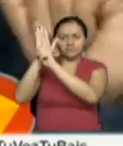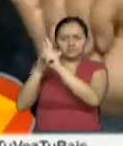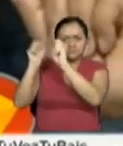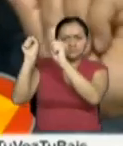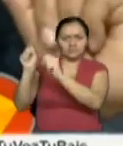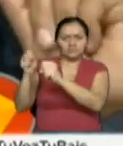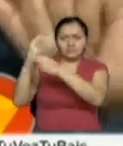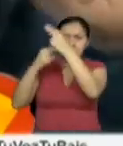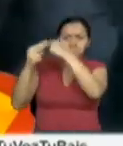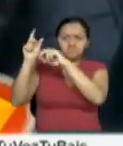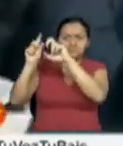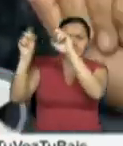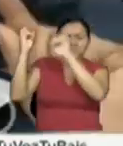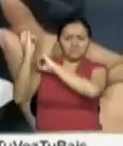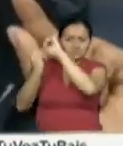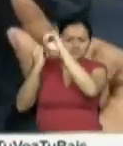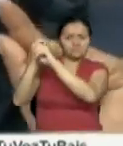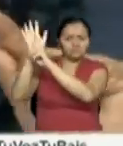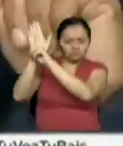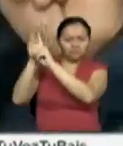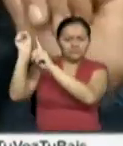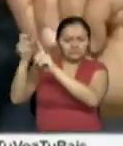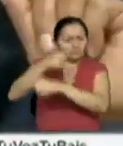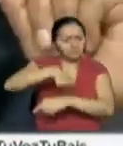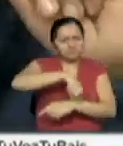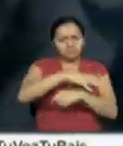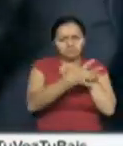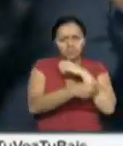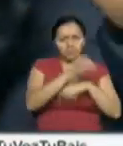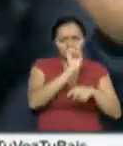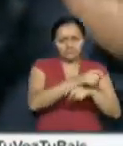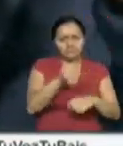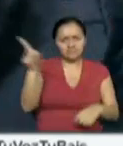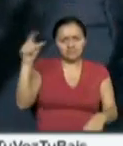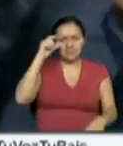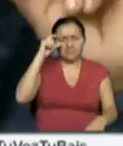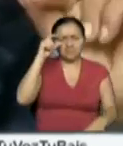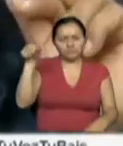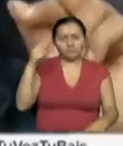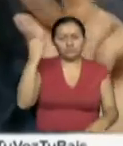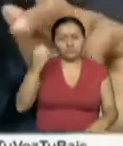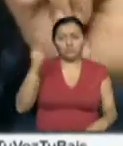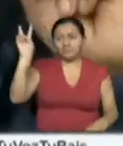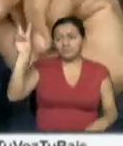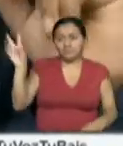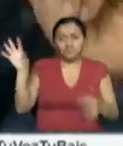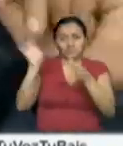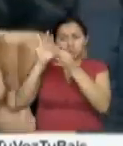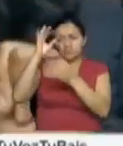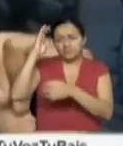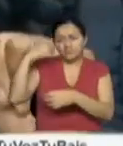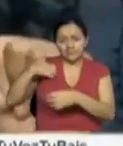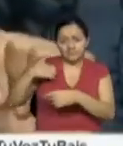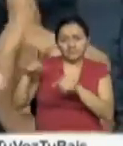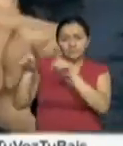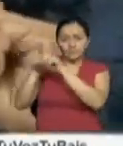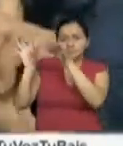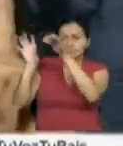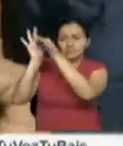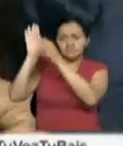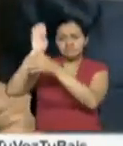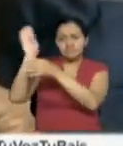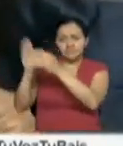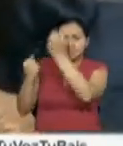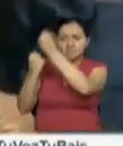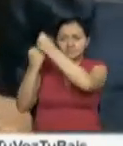las transnacionales, de las élites oligarcas, las mismas que están en Venezuela, las mismas que están en Argentina, las mismas que están en Brasil y